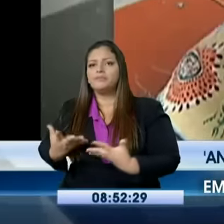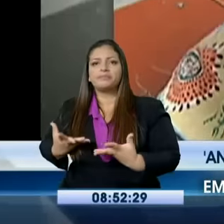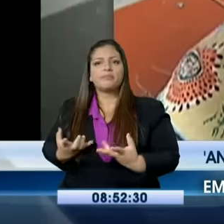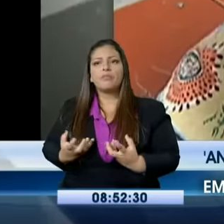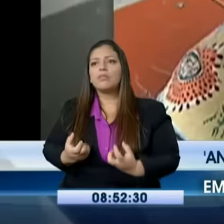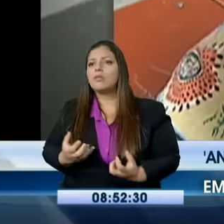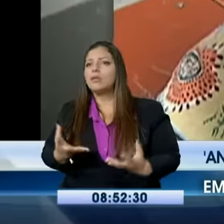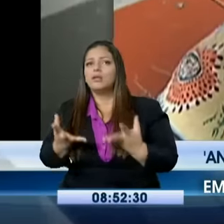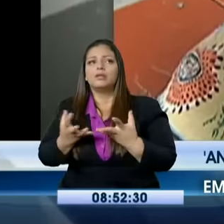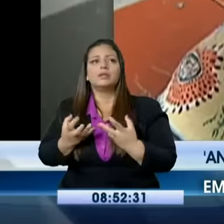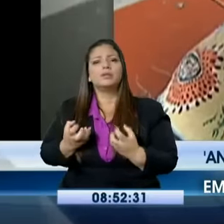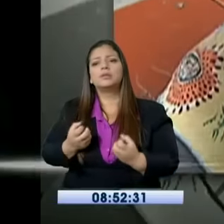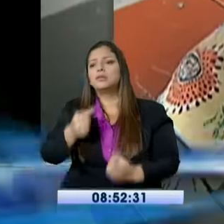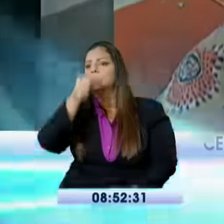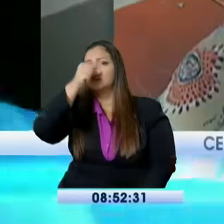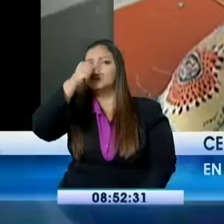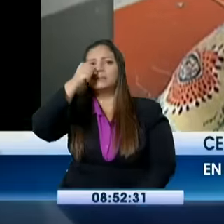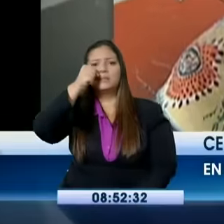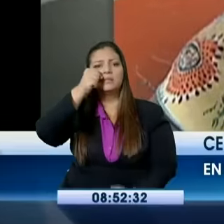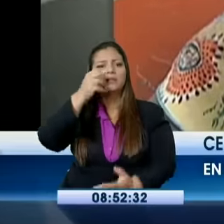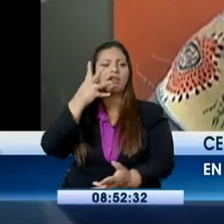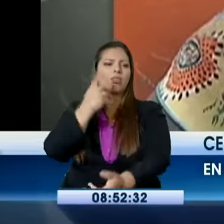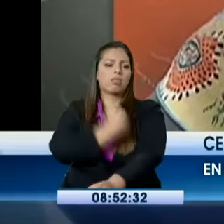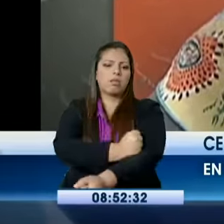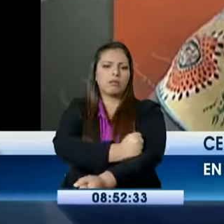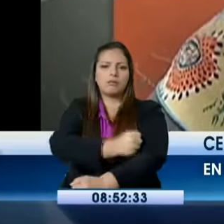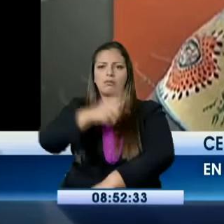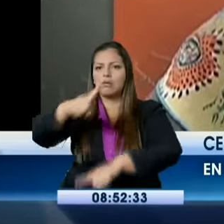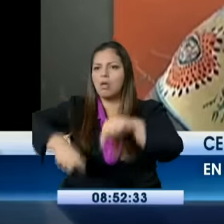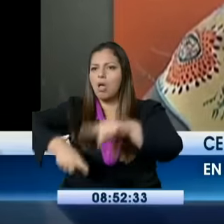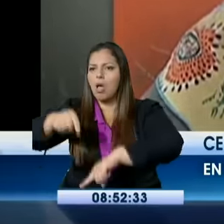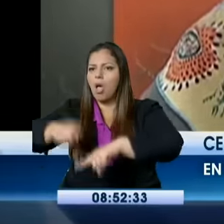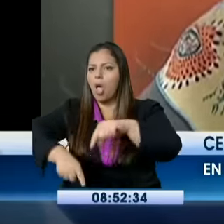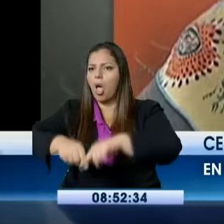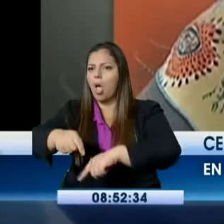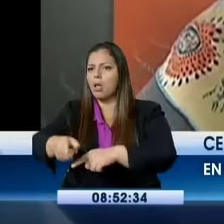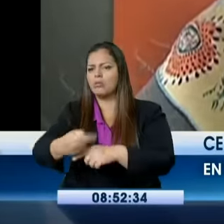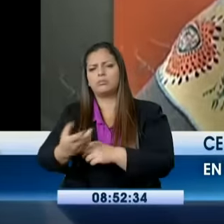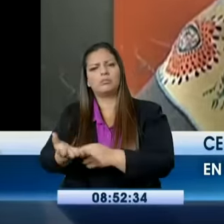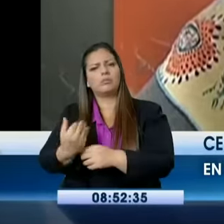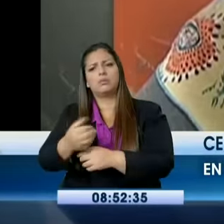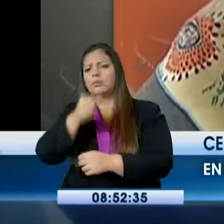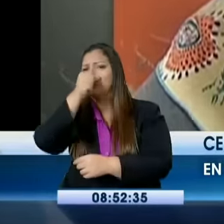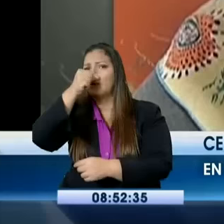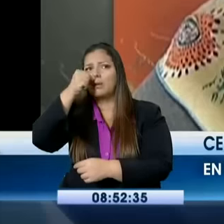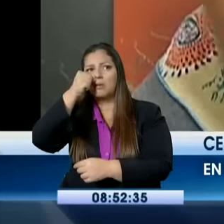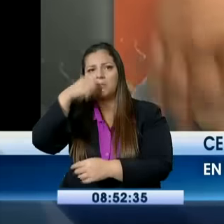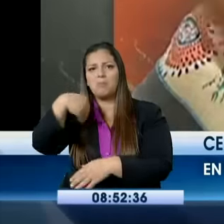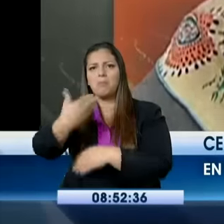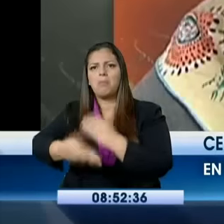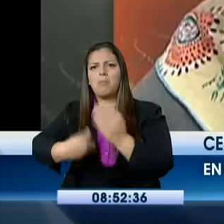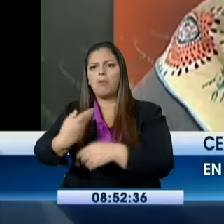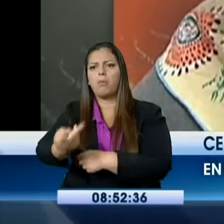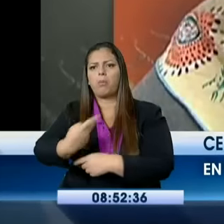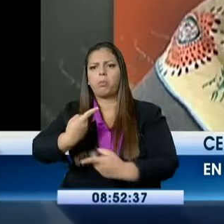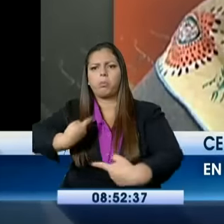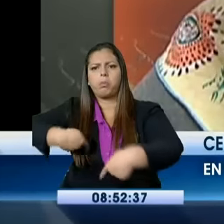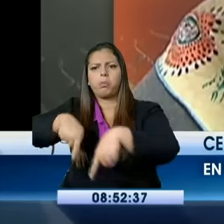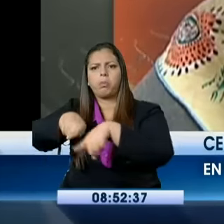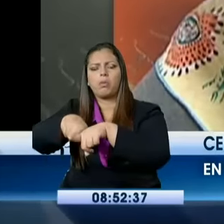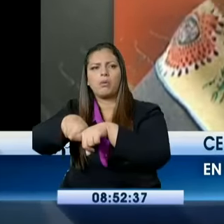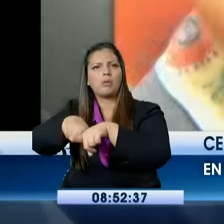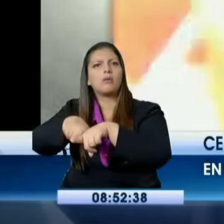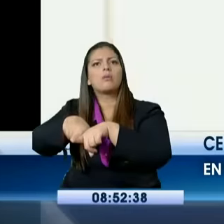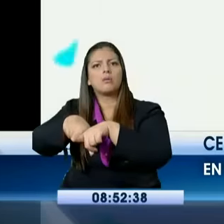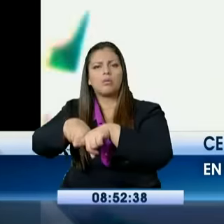amigo expendedor. Luego tuve una relación con esa persona, de la cual conviví casi